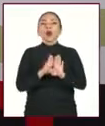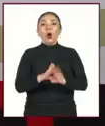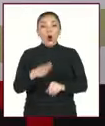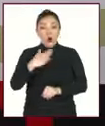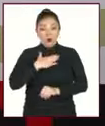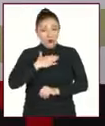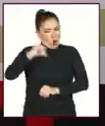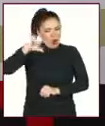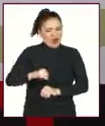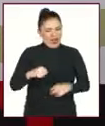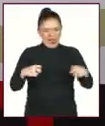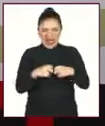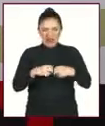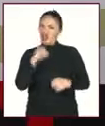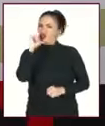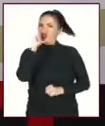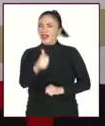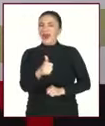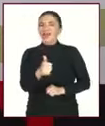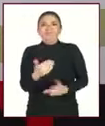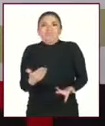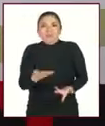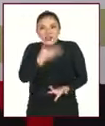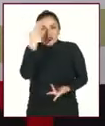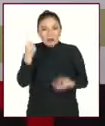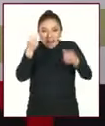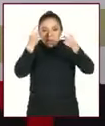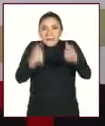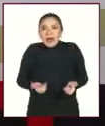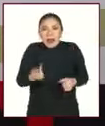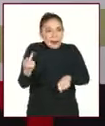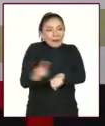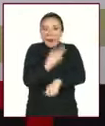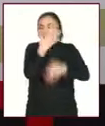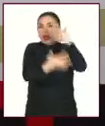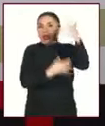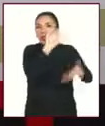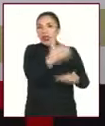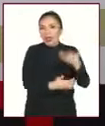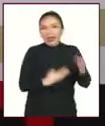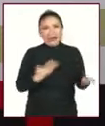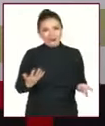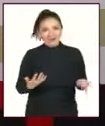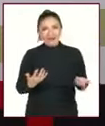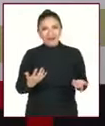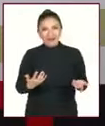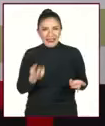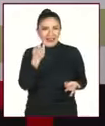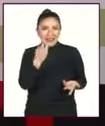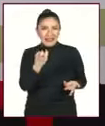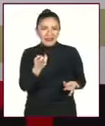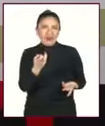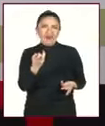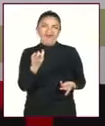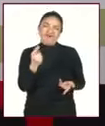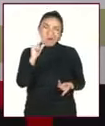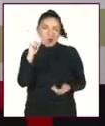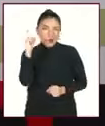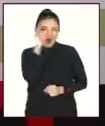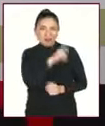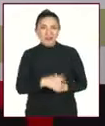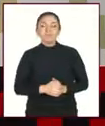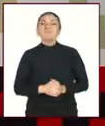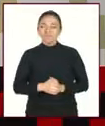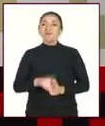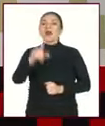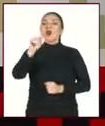nervioso, voy a reaccionar bien, o sea, depende de también la situación. Entonces, sí es un poco complejo. Lore